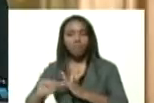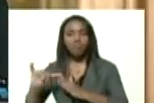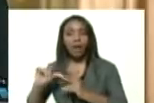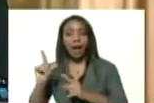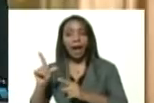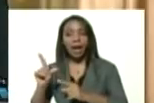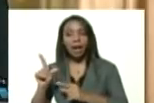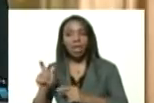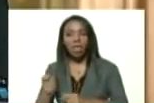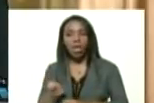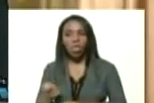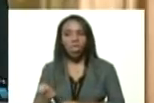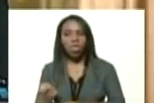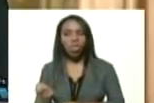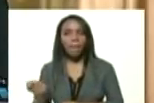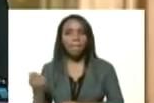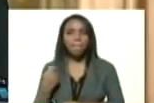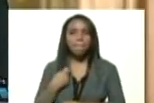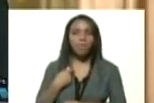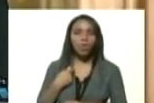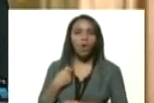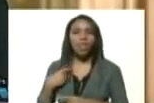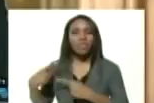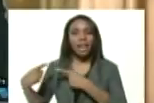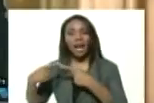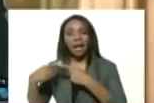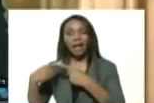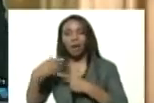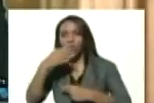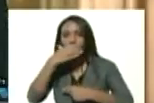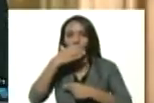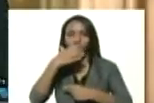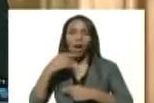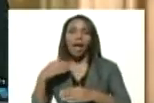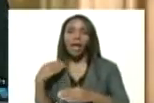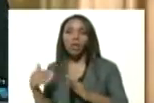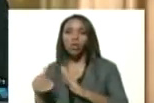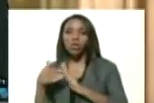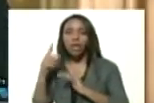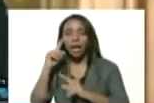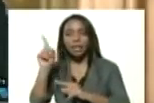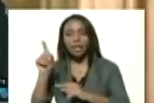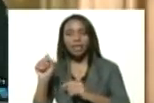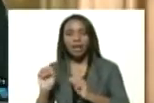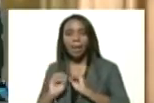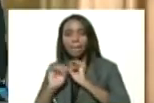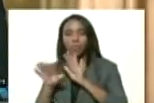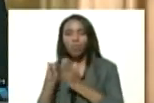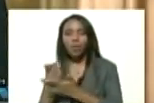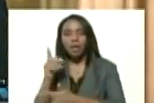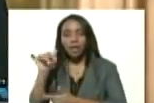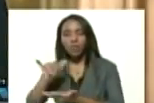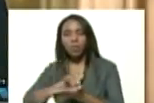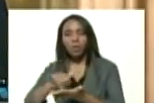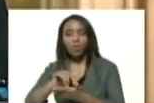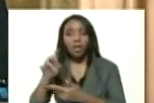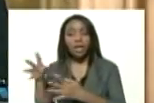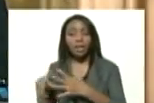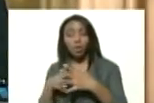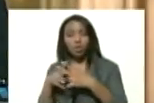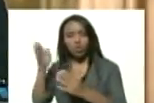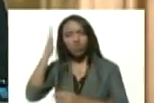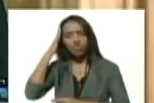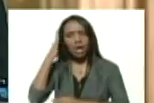distorsiones de las guerras mafiosas contra las pandillas de nueva york en eeuu saben es